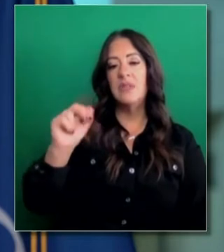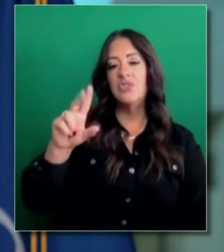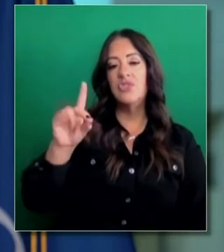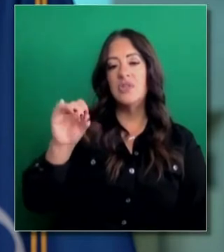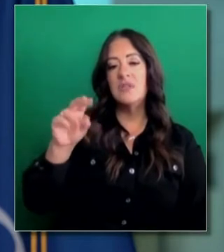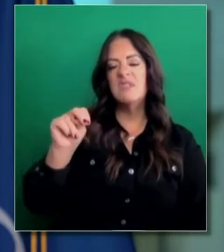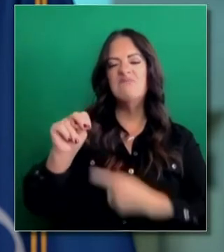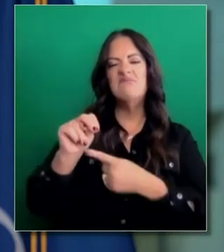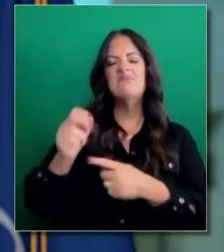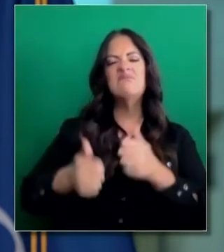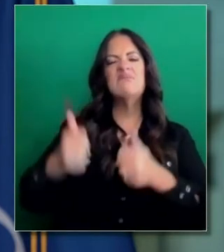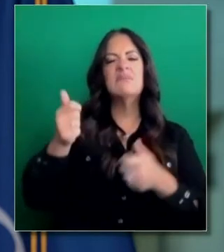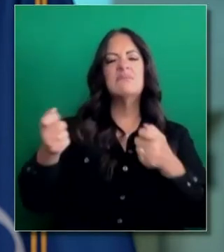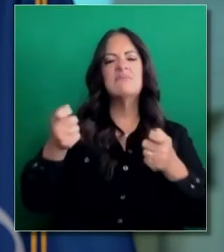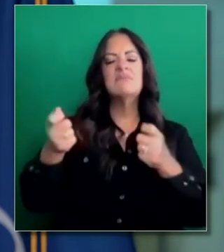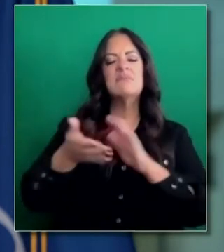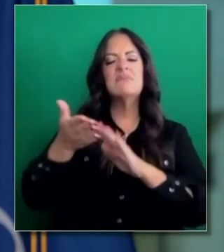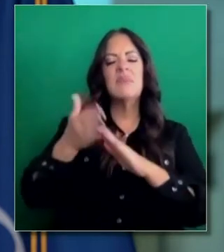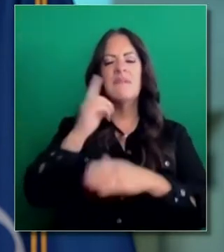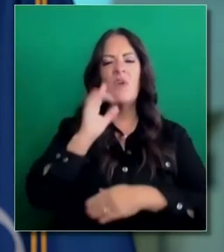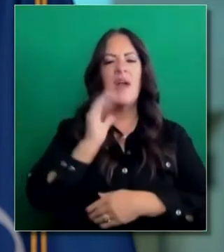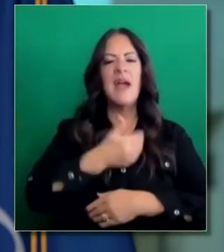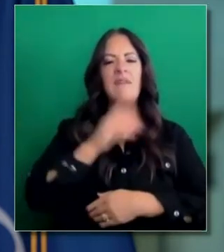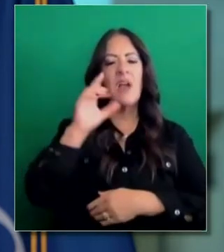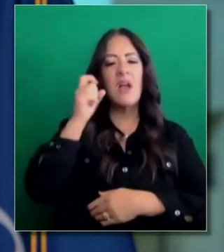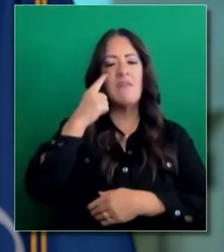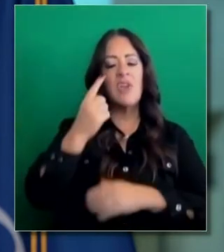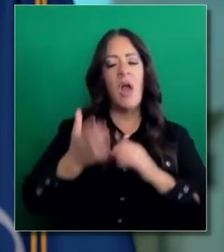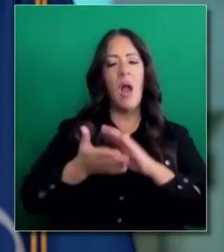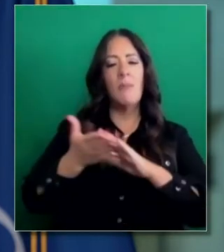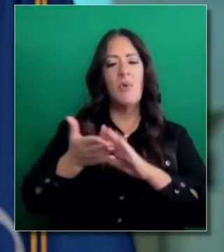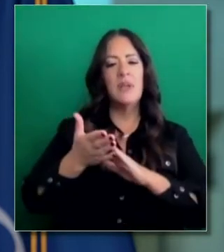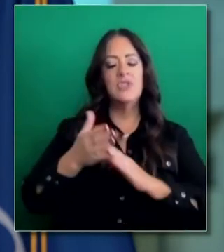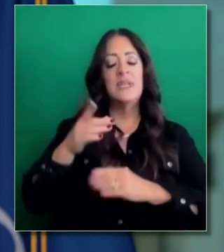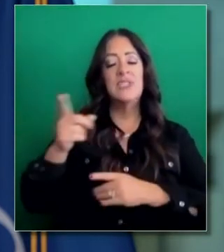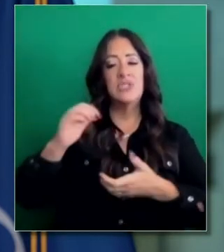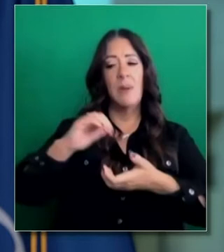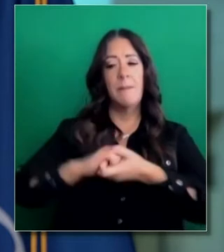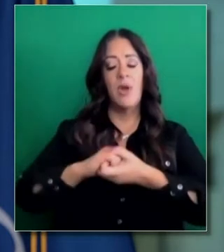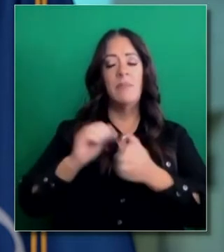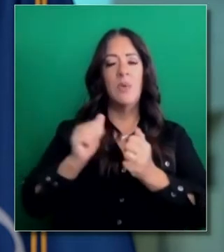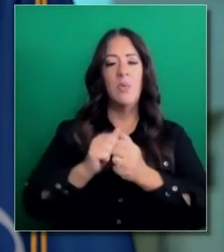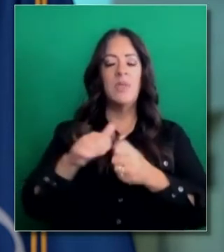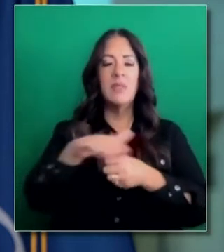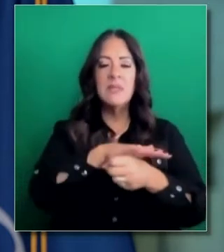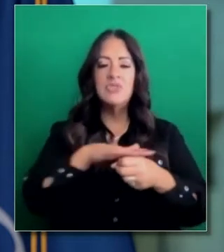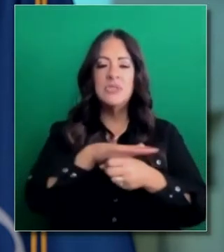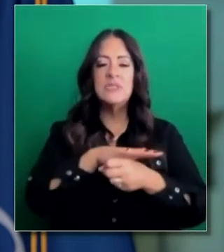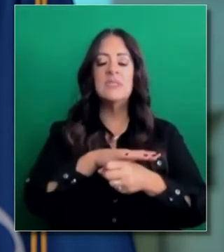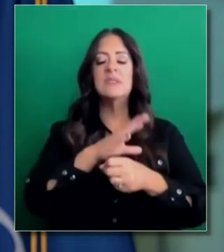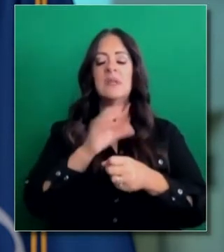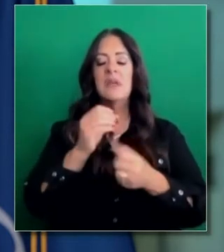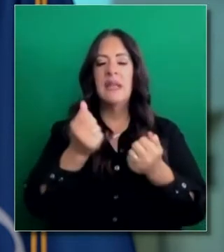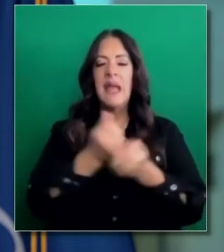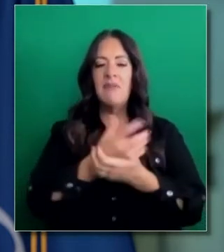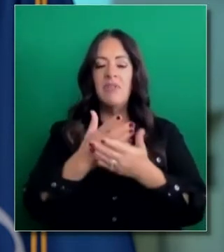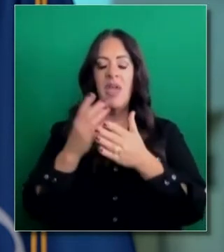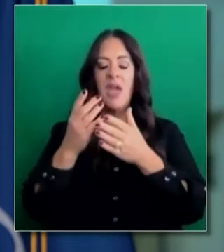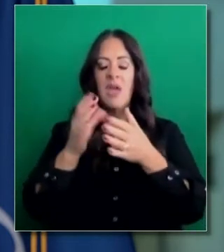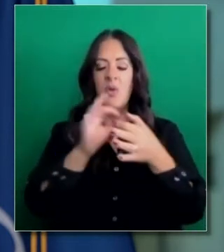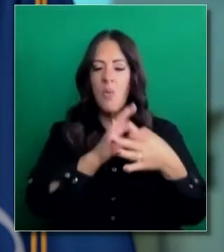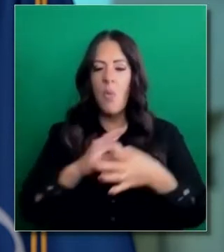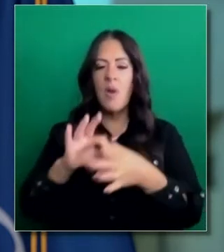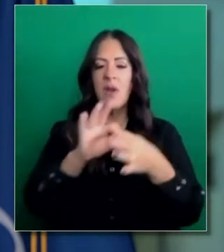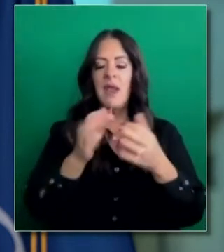del departamento gov aps operaciones del gobernador trabaja en logística y en operaciones en cuanto a las vacunas también